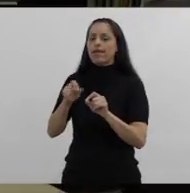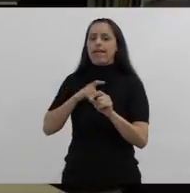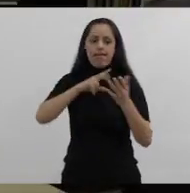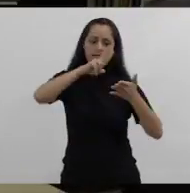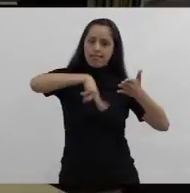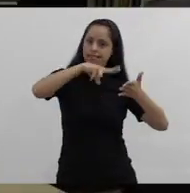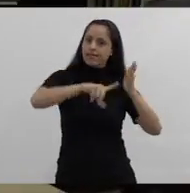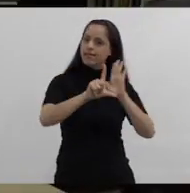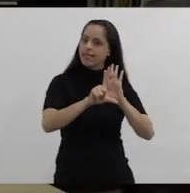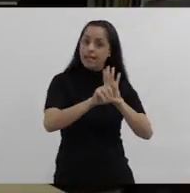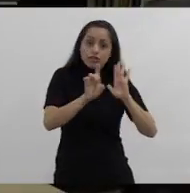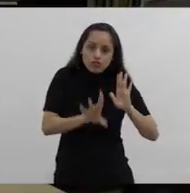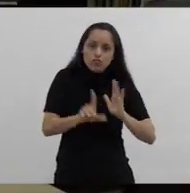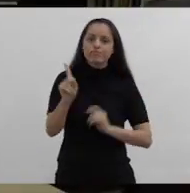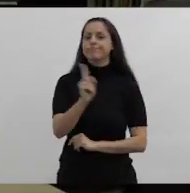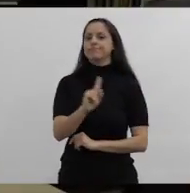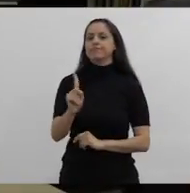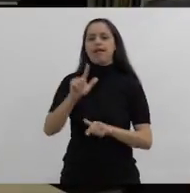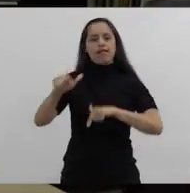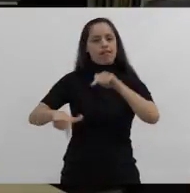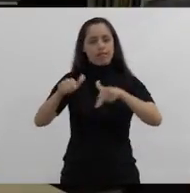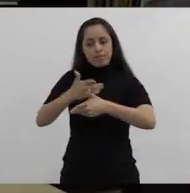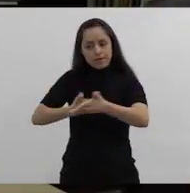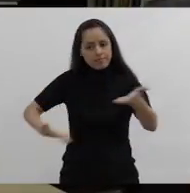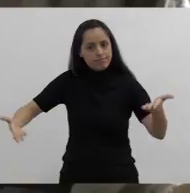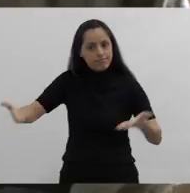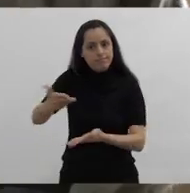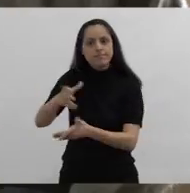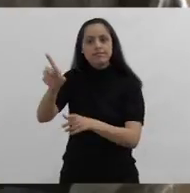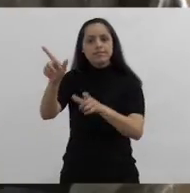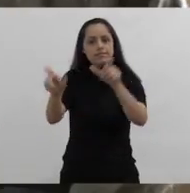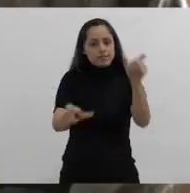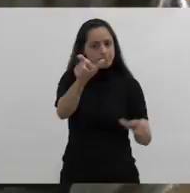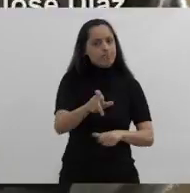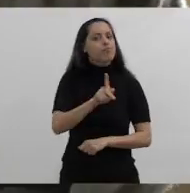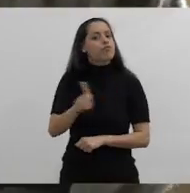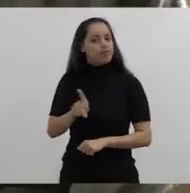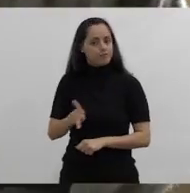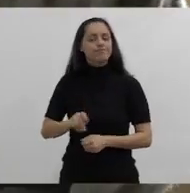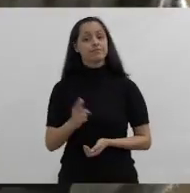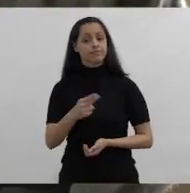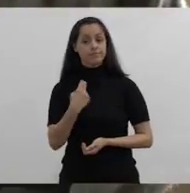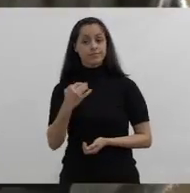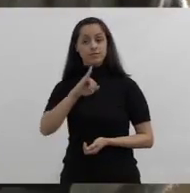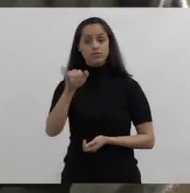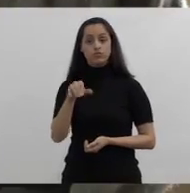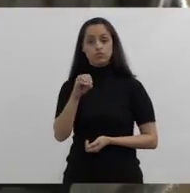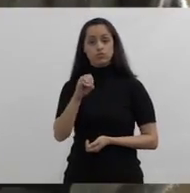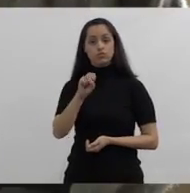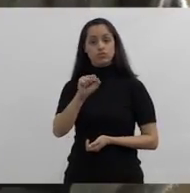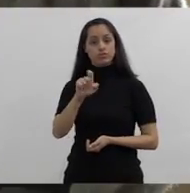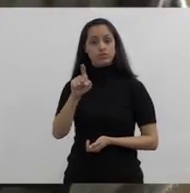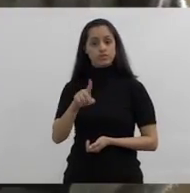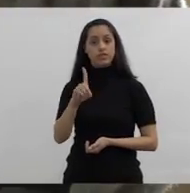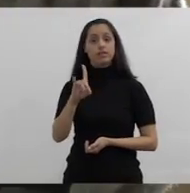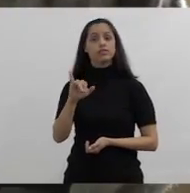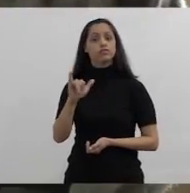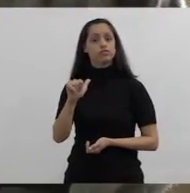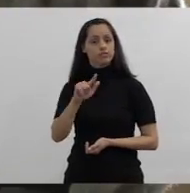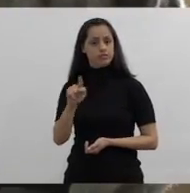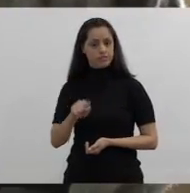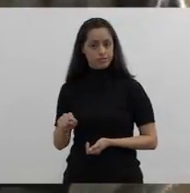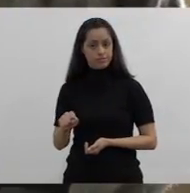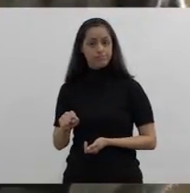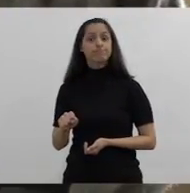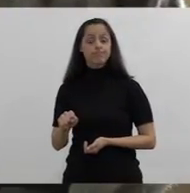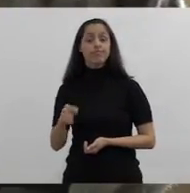suficiente, tenemos que trabajar mucho con los docentes. Mi nombre es José Díaz, soy profesor de